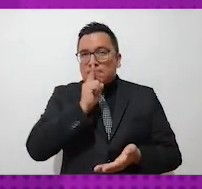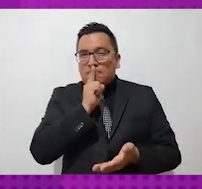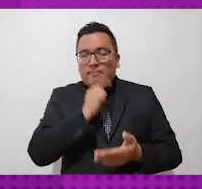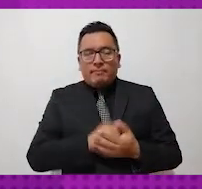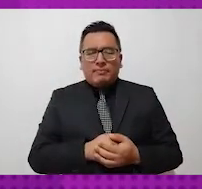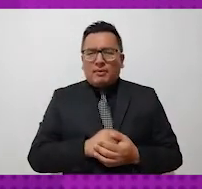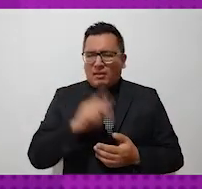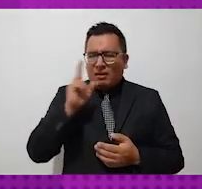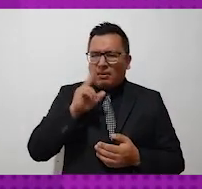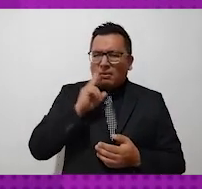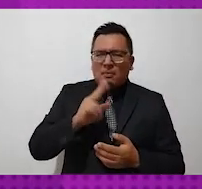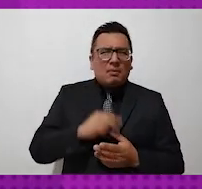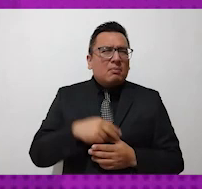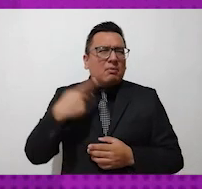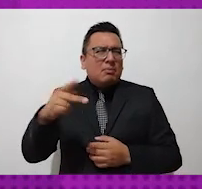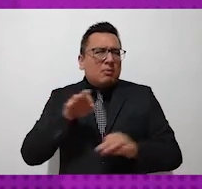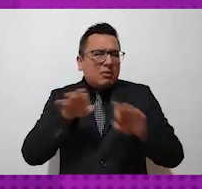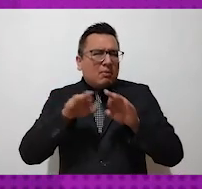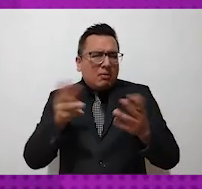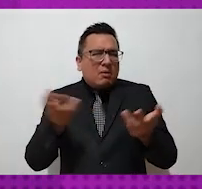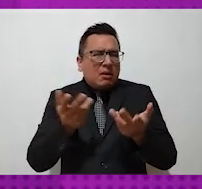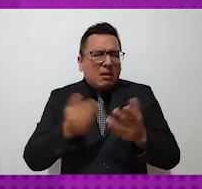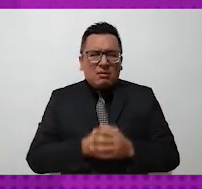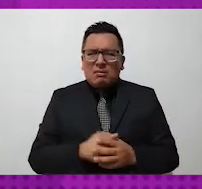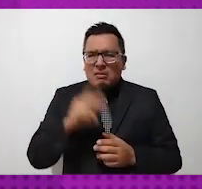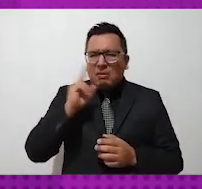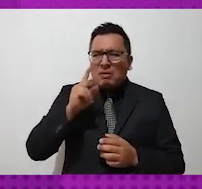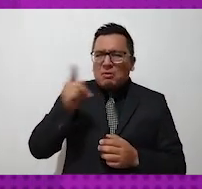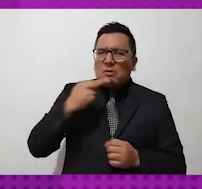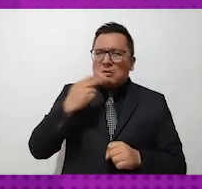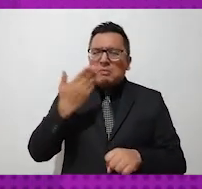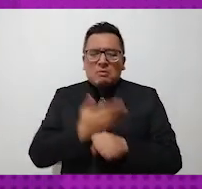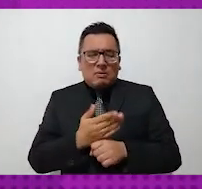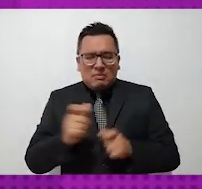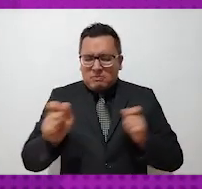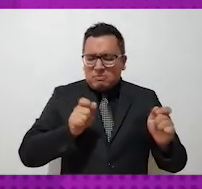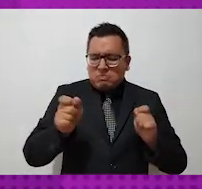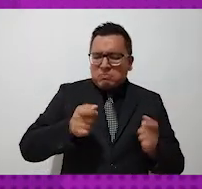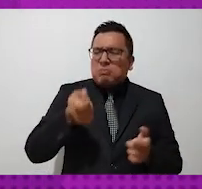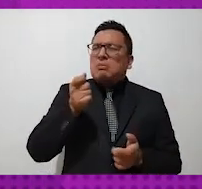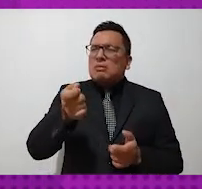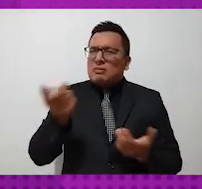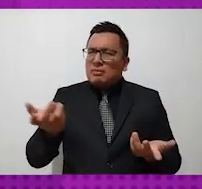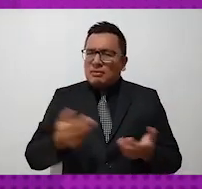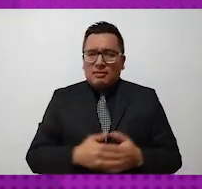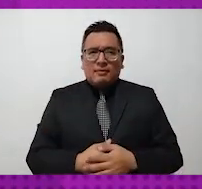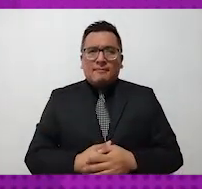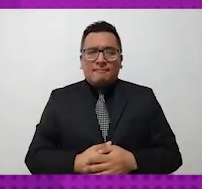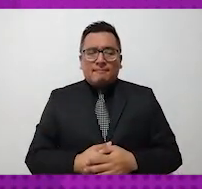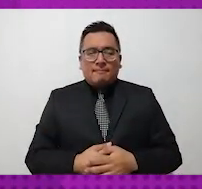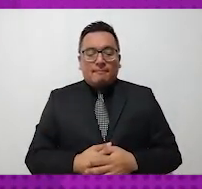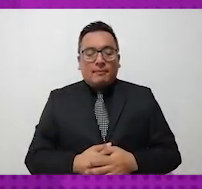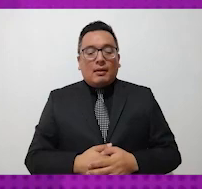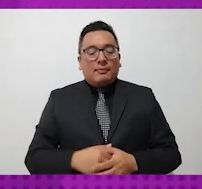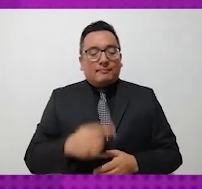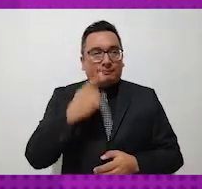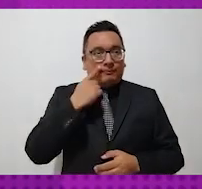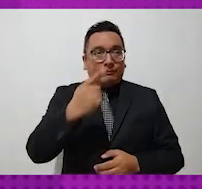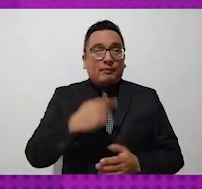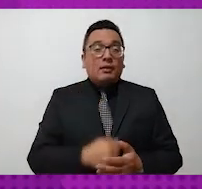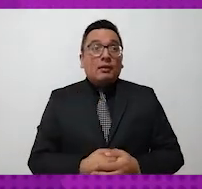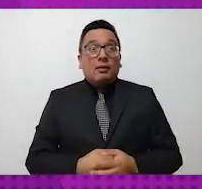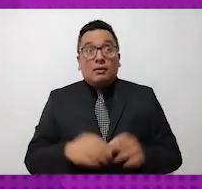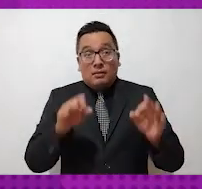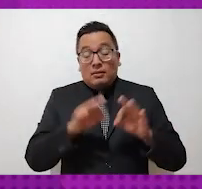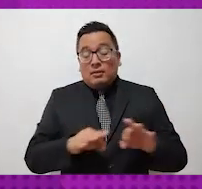a la ciudadanía qué es lo que ustedes hacen en la Contraloría, de qué se encarga, así a grandes rasgos. Bueno, mira, es